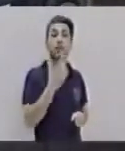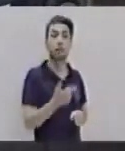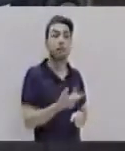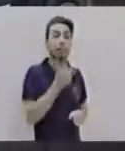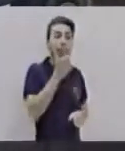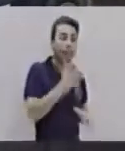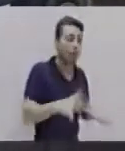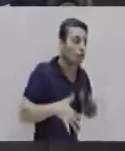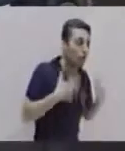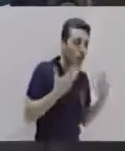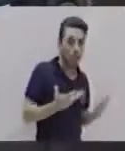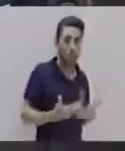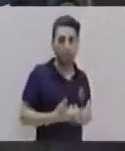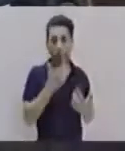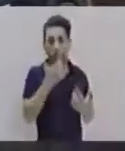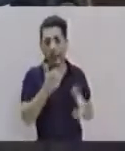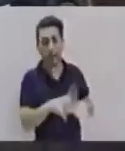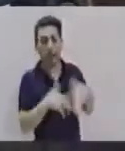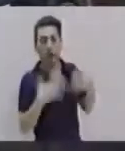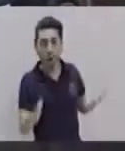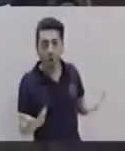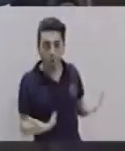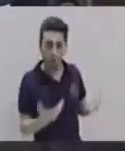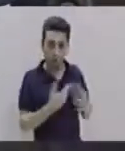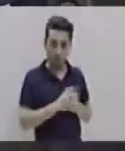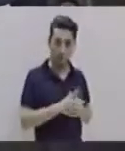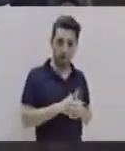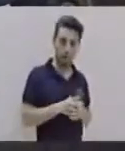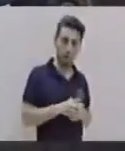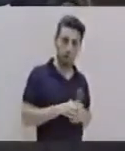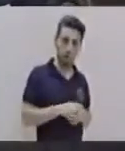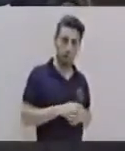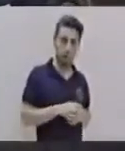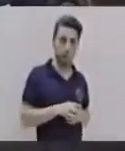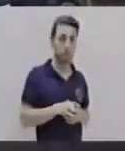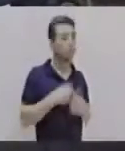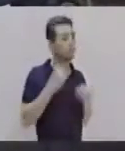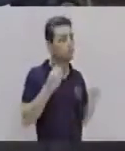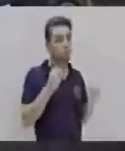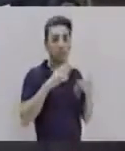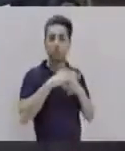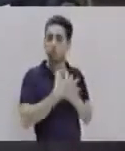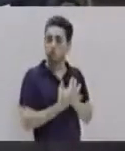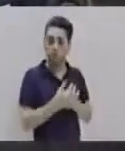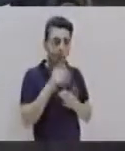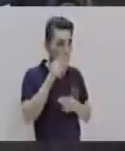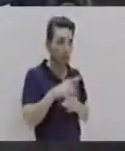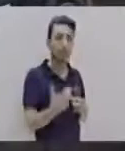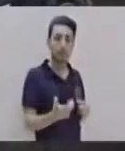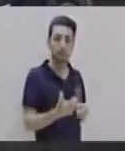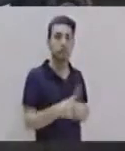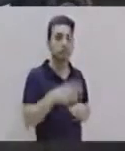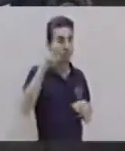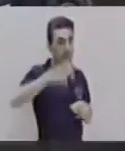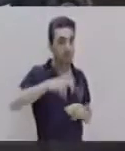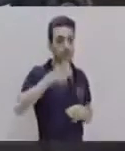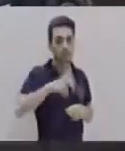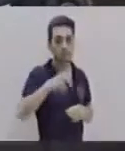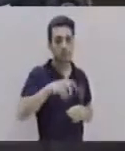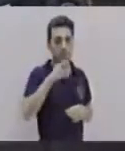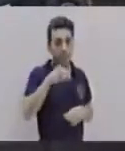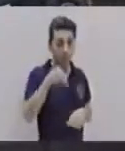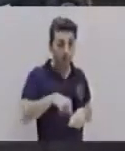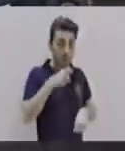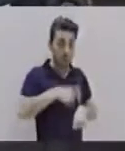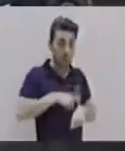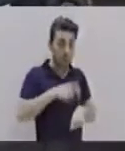que es dinero, hay que pagar. Entonces hay muchas situaciones en las cuales nosotros necesitamos